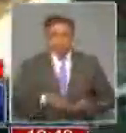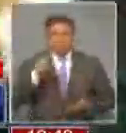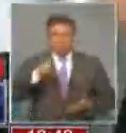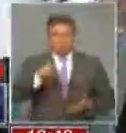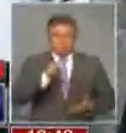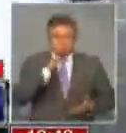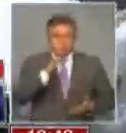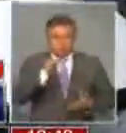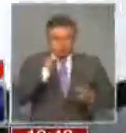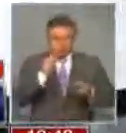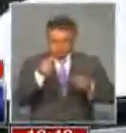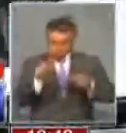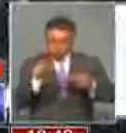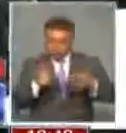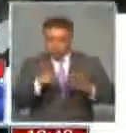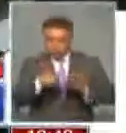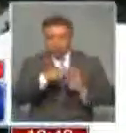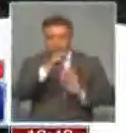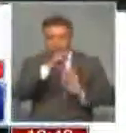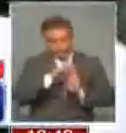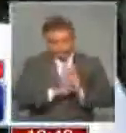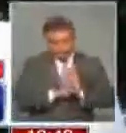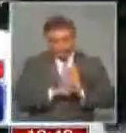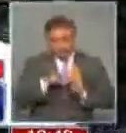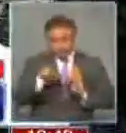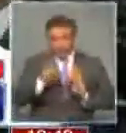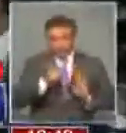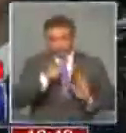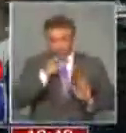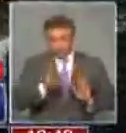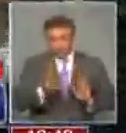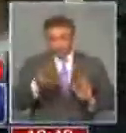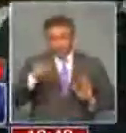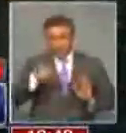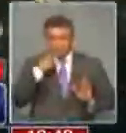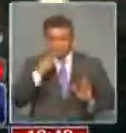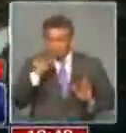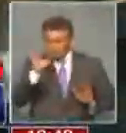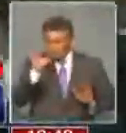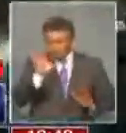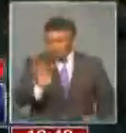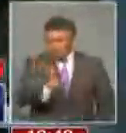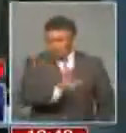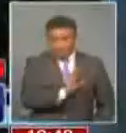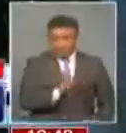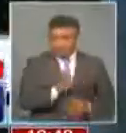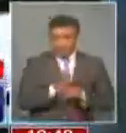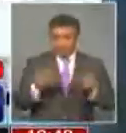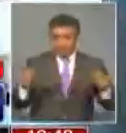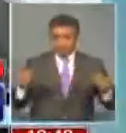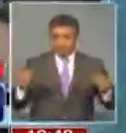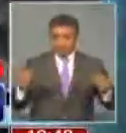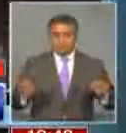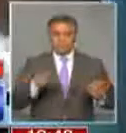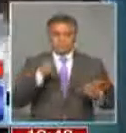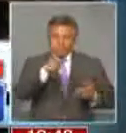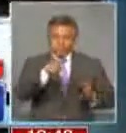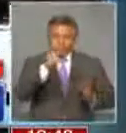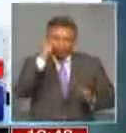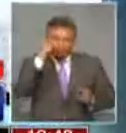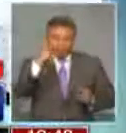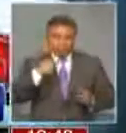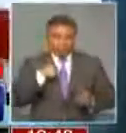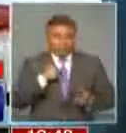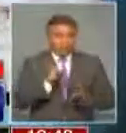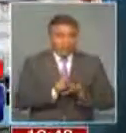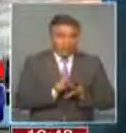digamos las indicaciones al proyecto. Mira, hoy día tampoco se presentó y no la hemos podido encontrar. Sí, pero en eso tú entenderás que yo soy